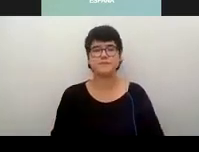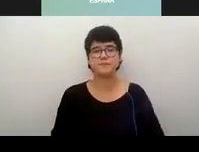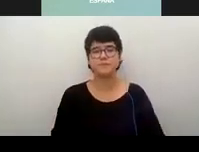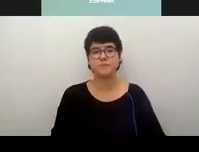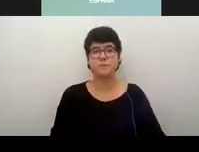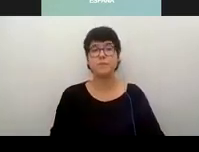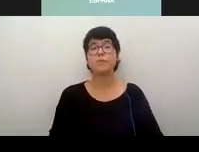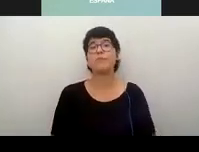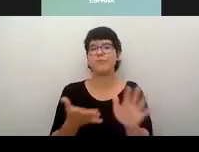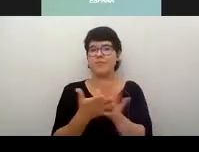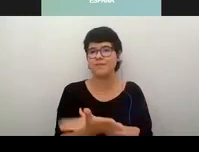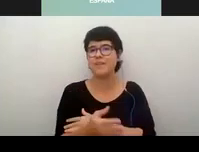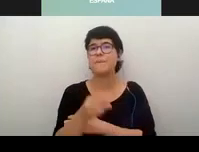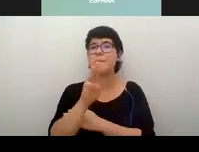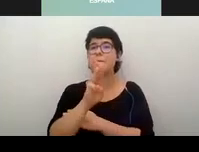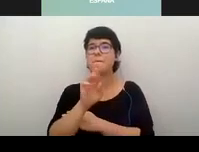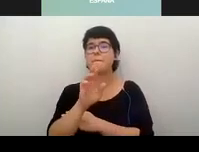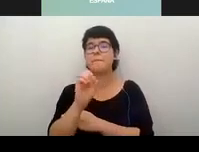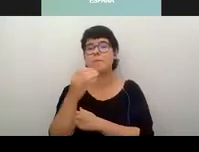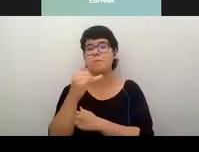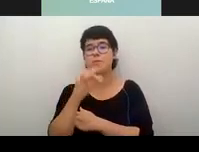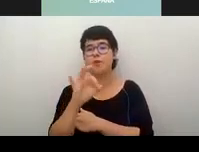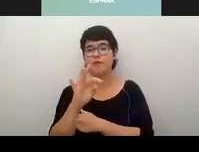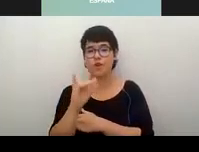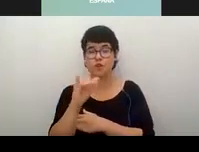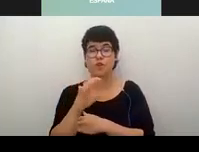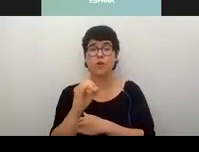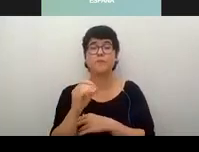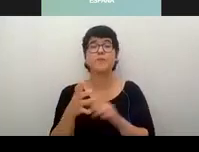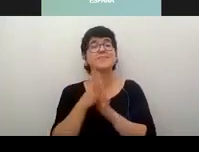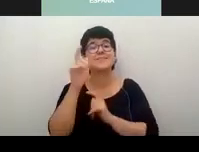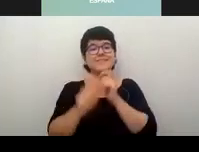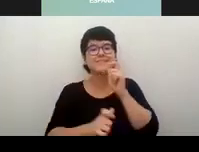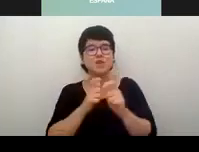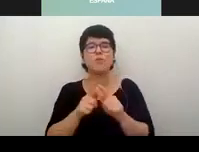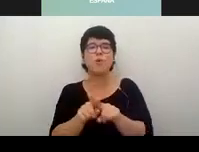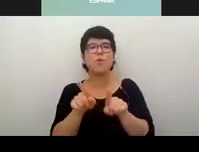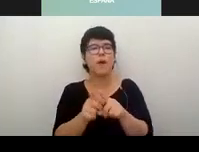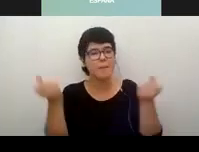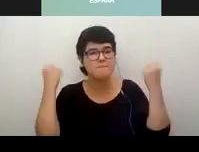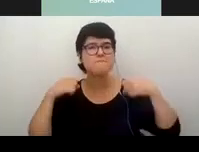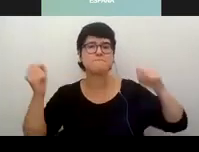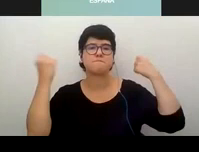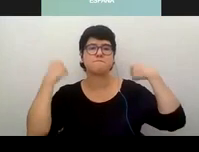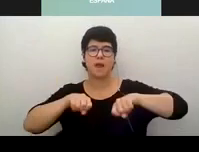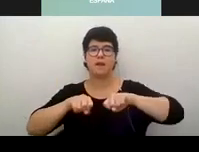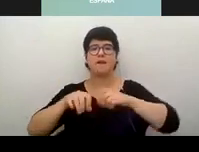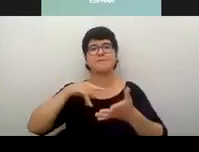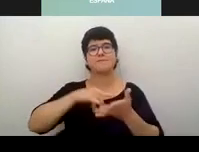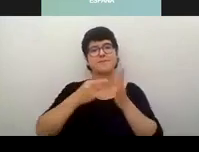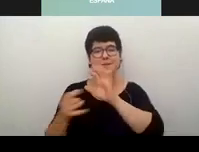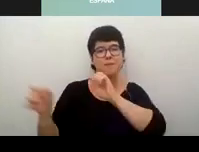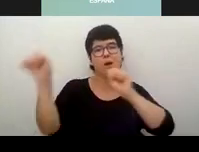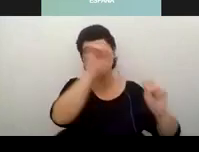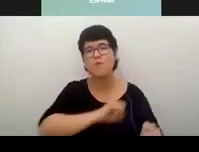los probióticos, las bacterias, entrenan, insisto, entre comillas, al sistema inmunológico de la